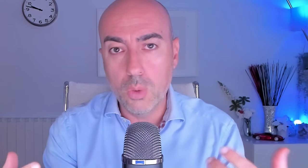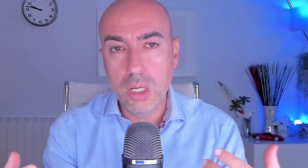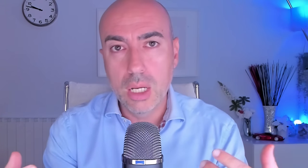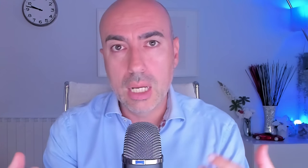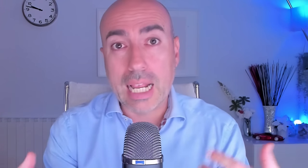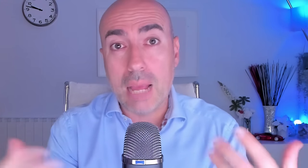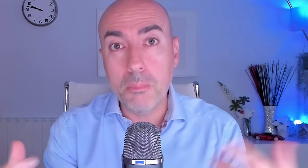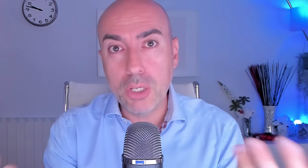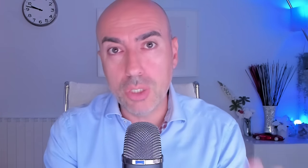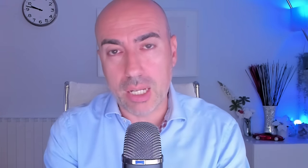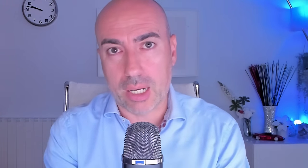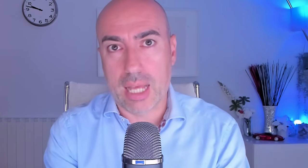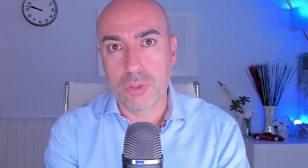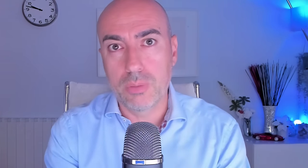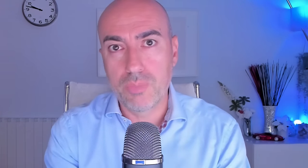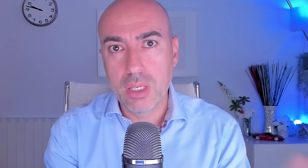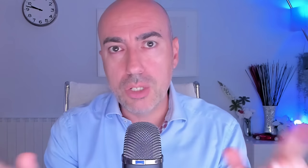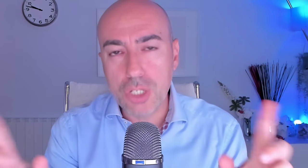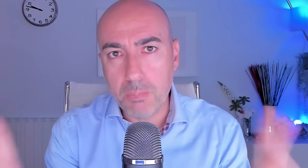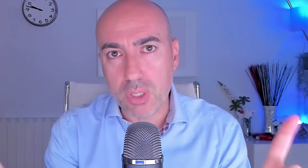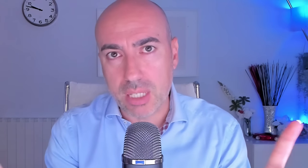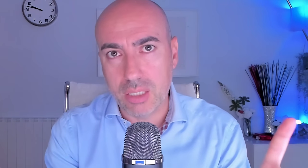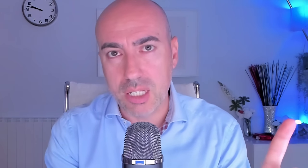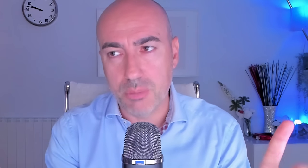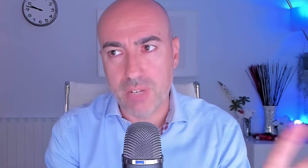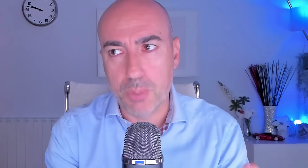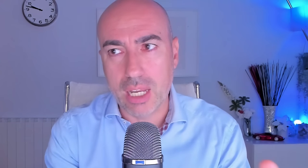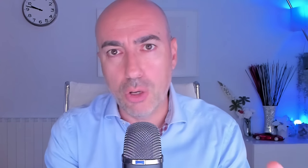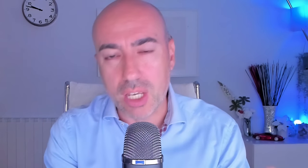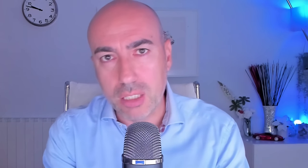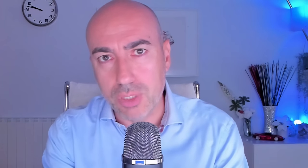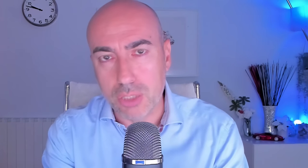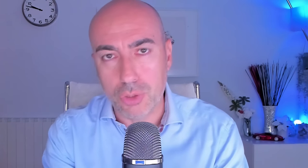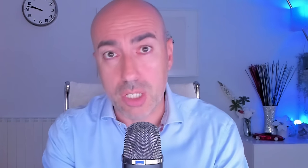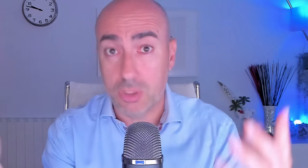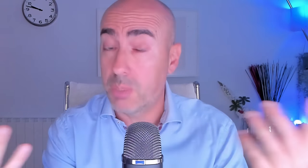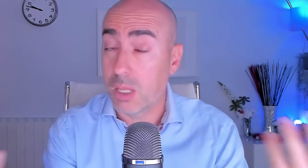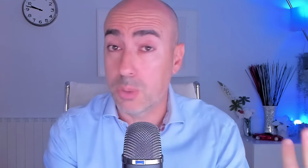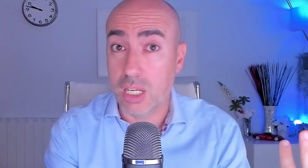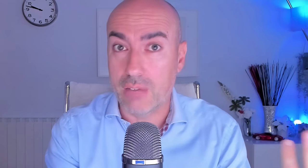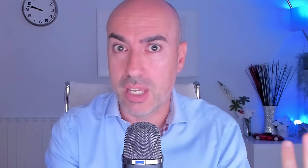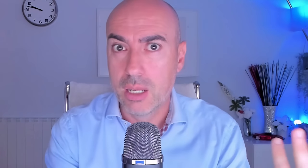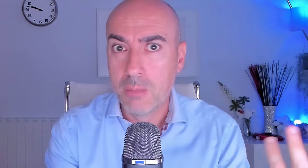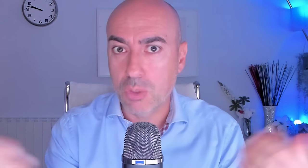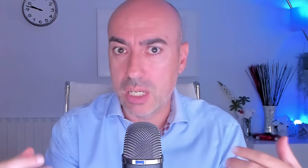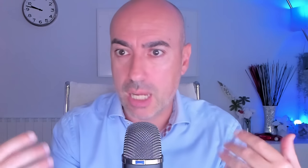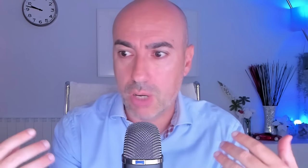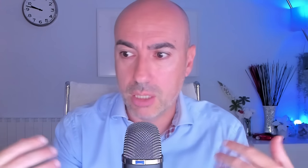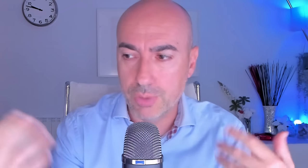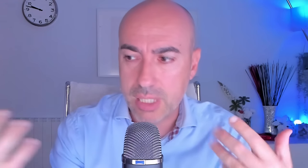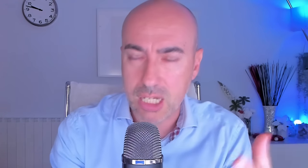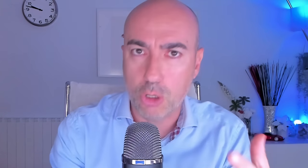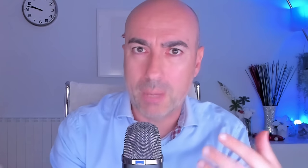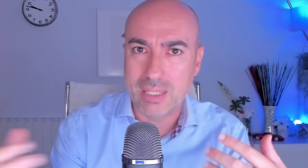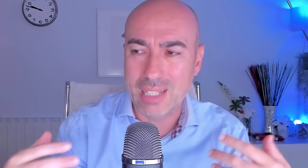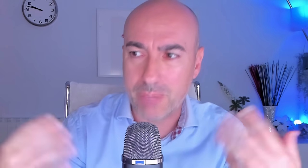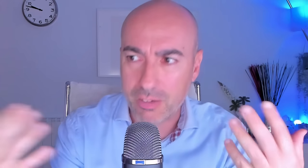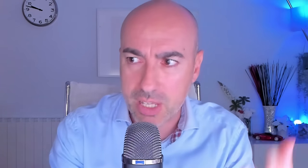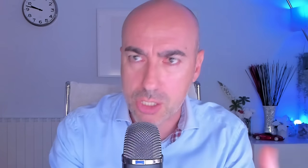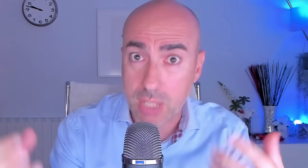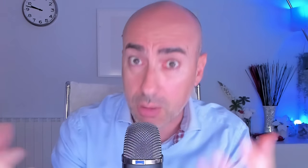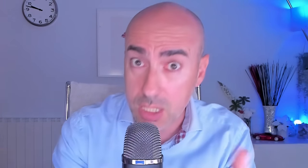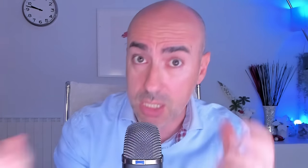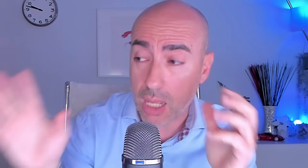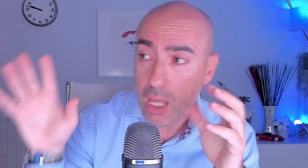Busca un cambio de relato eso es importantísimo vale porque el objetivo de todo esto siempre tenemos que ir a ver cuál es el objetivo del psicópata